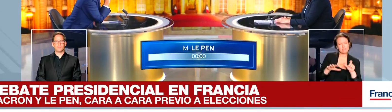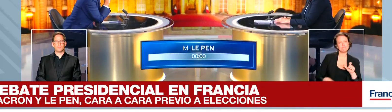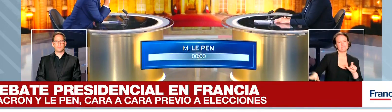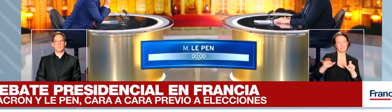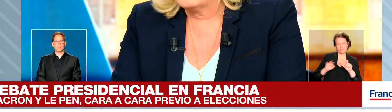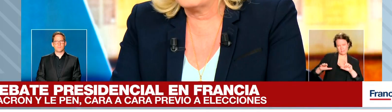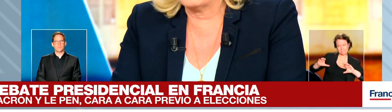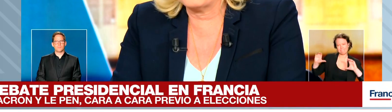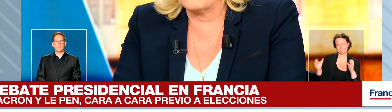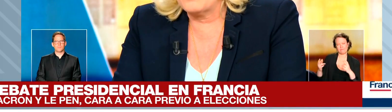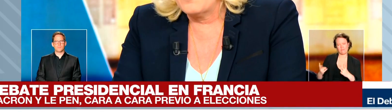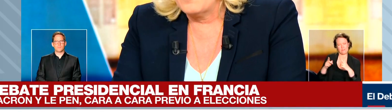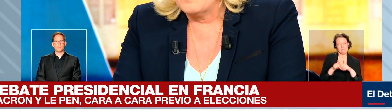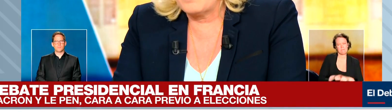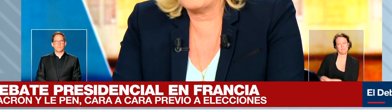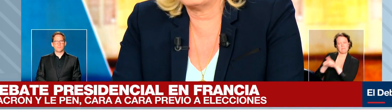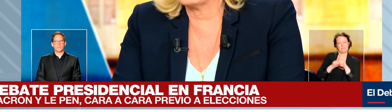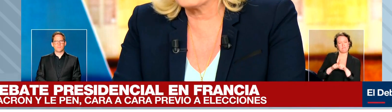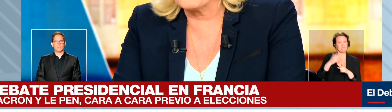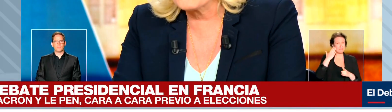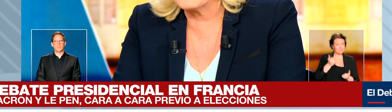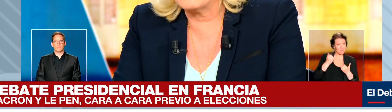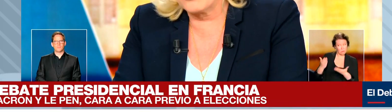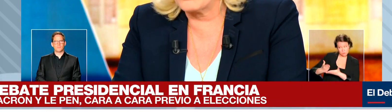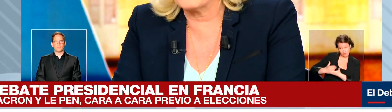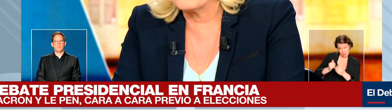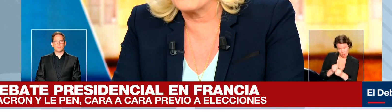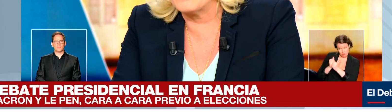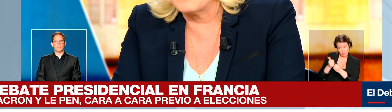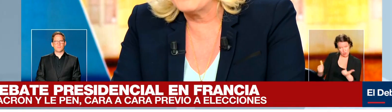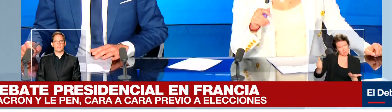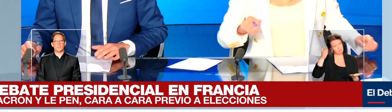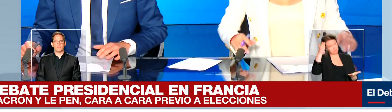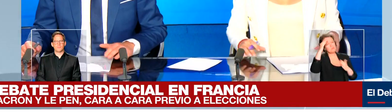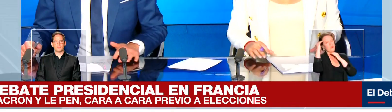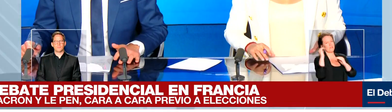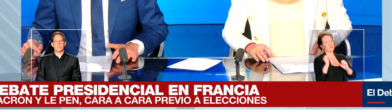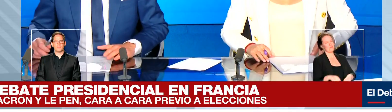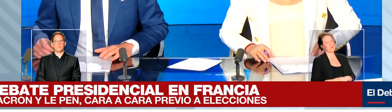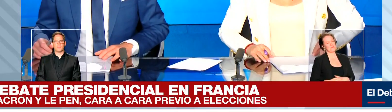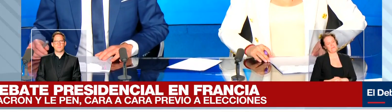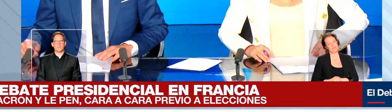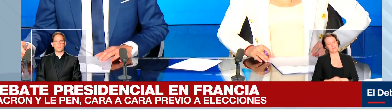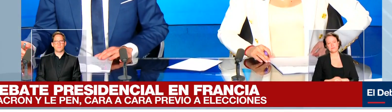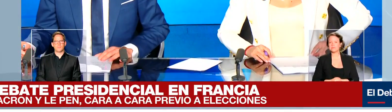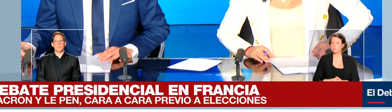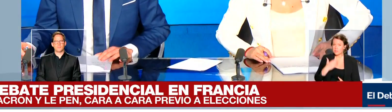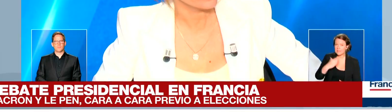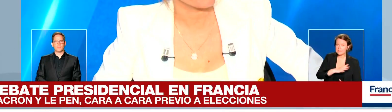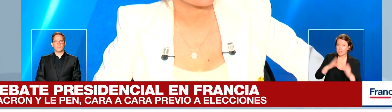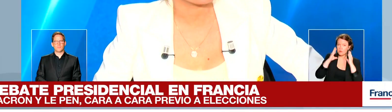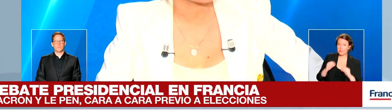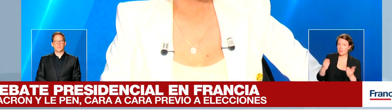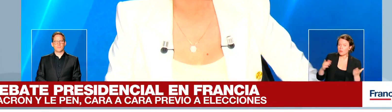que en torno a un proyecto colectivo les permitirá proyectarse todos al tiempo hacia el futuro.